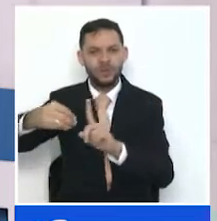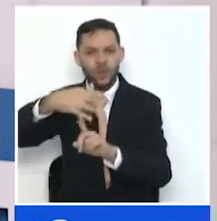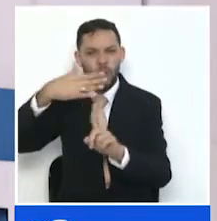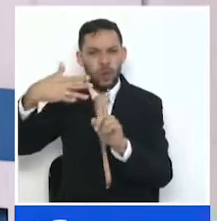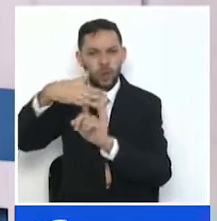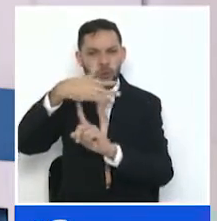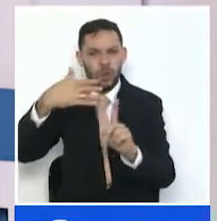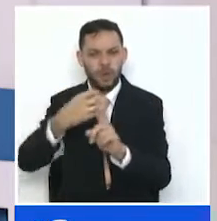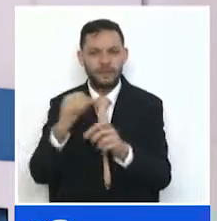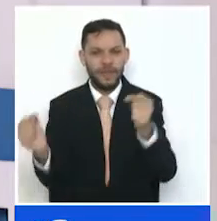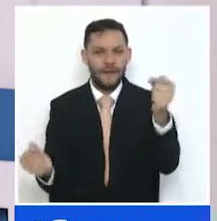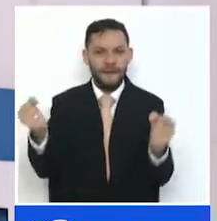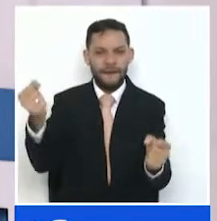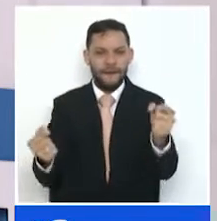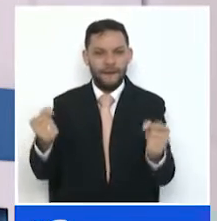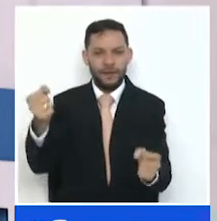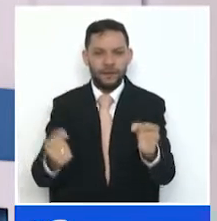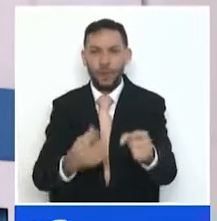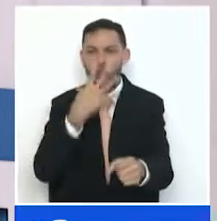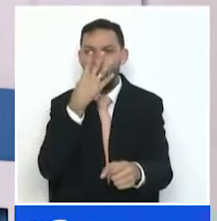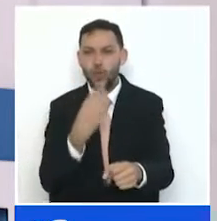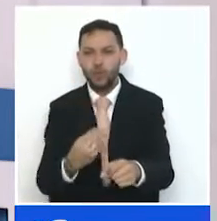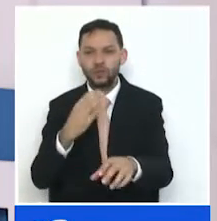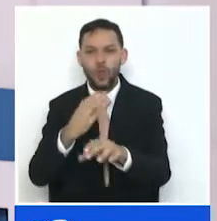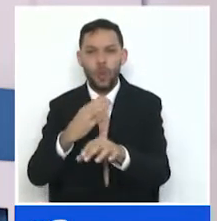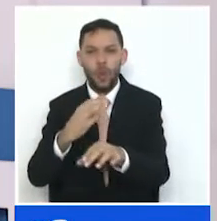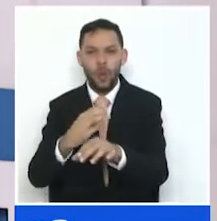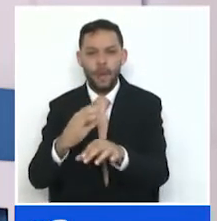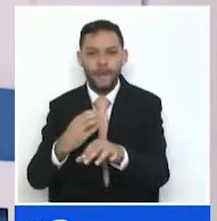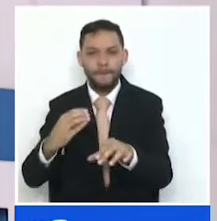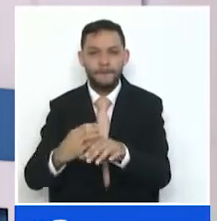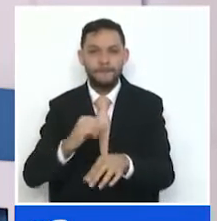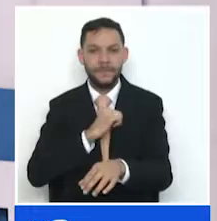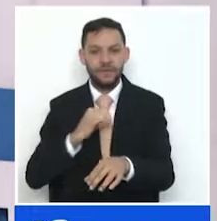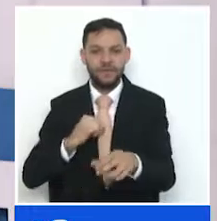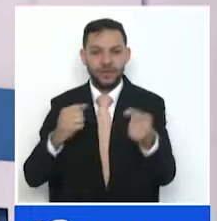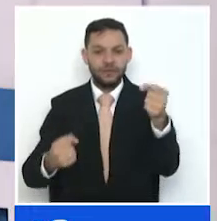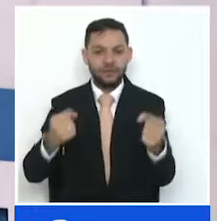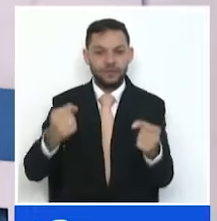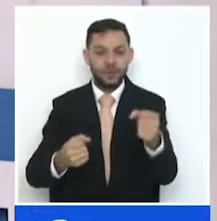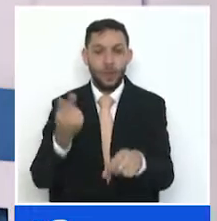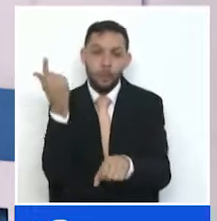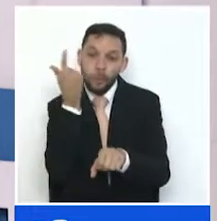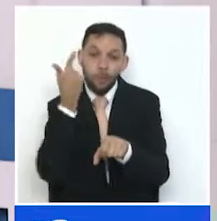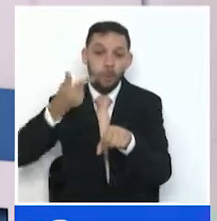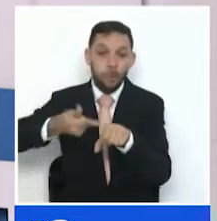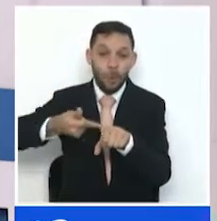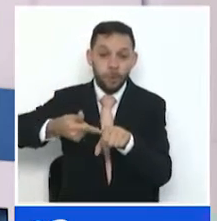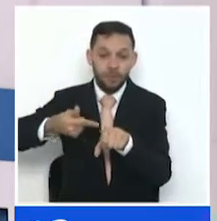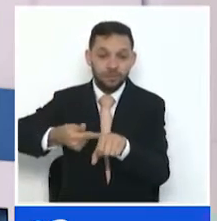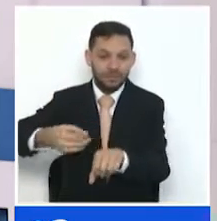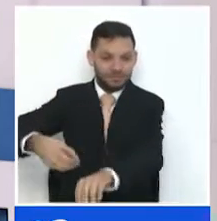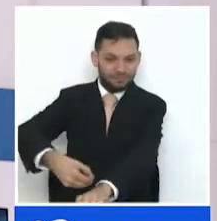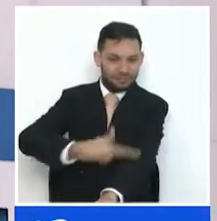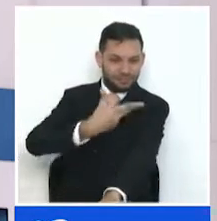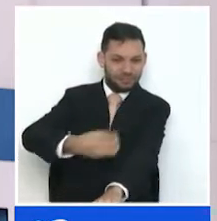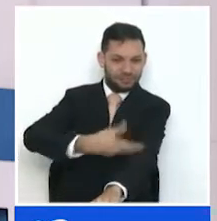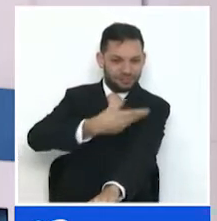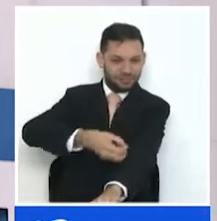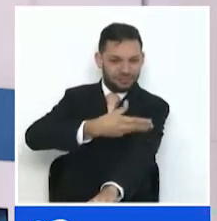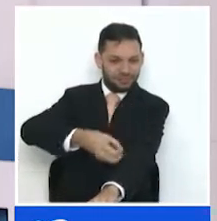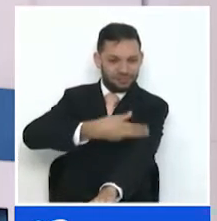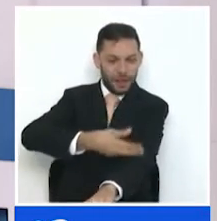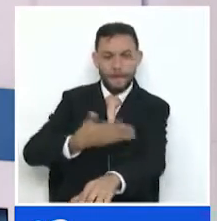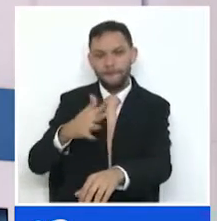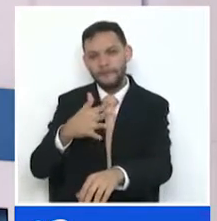movilidad, especialmente vehículos públicos y de servicio particular que funcionan a base de gasolina y diésel. Durante el primer semestre han sido revisados